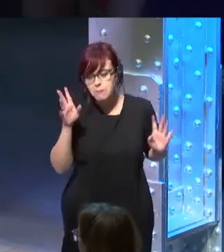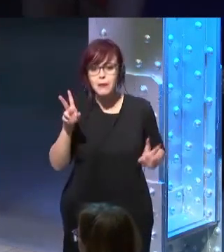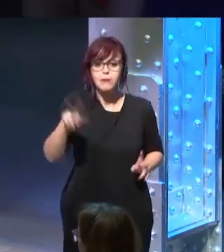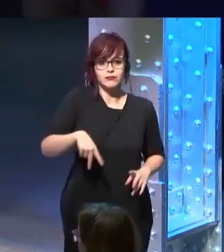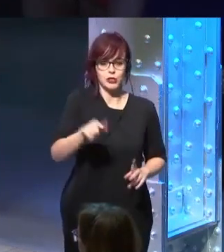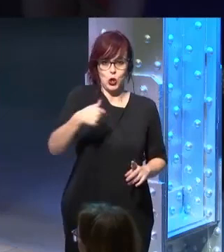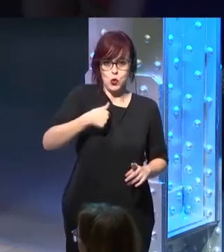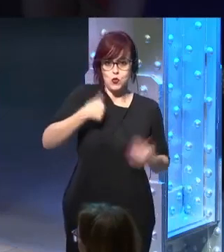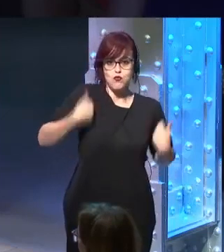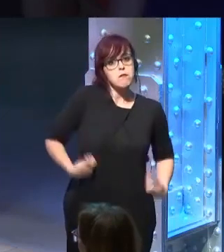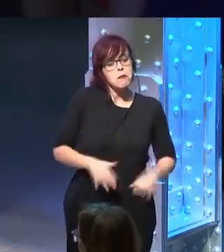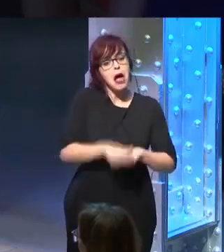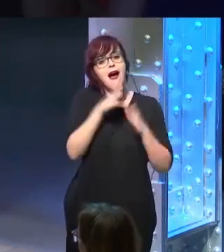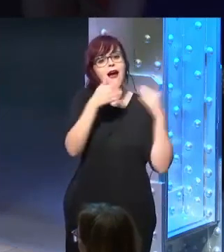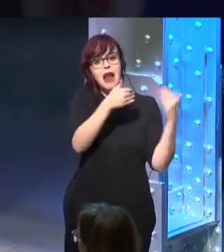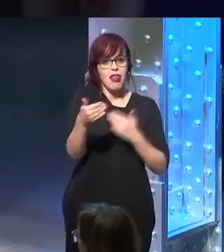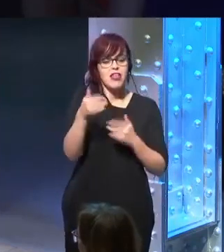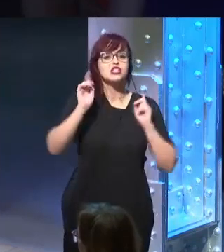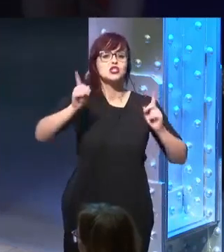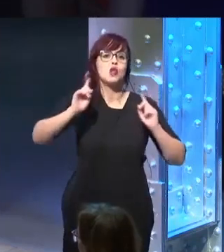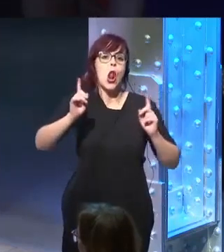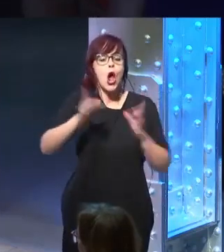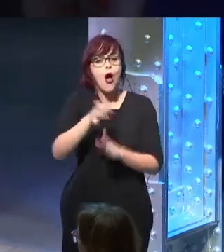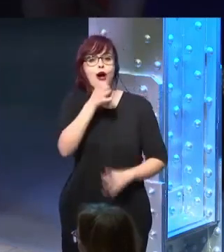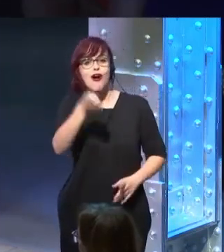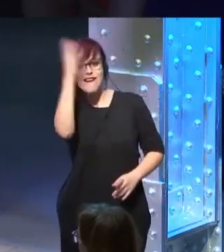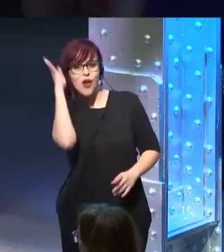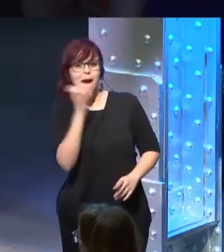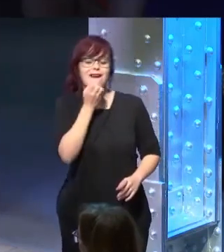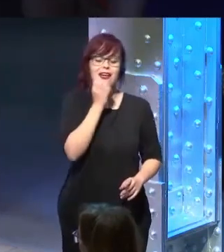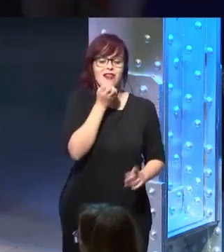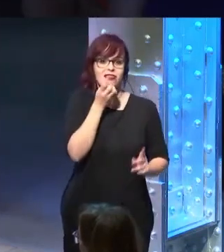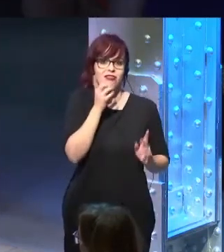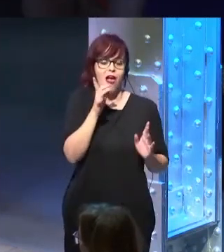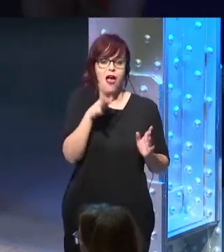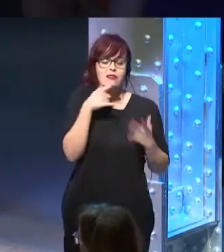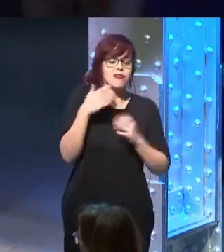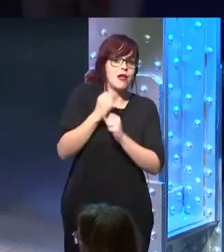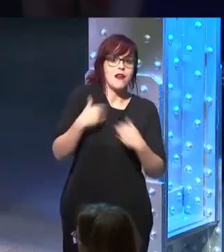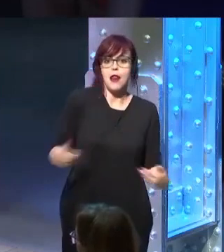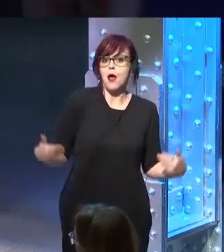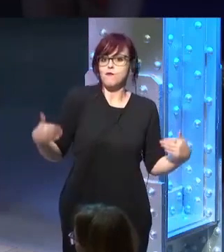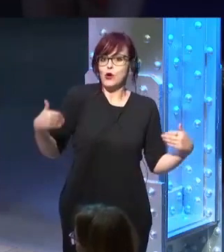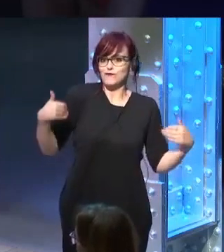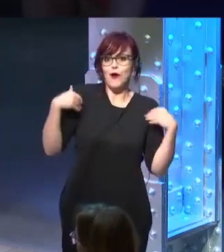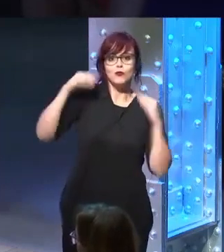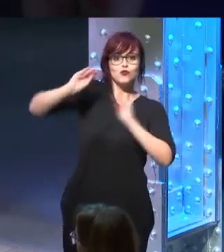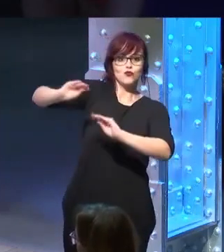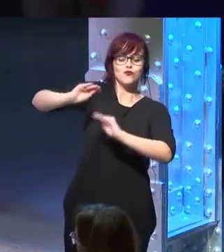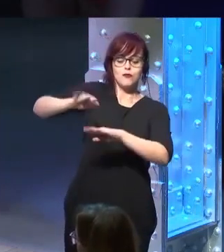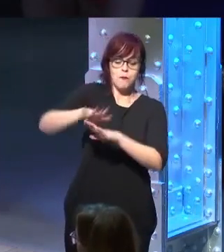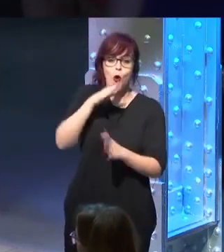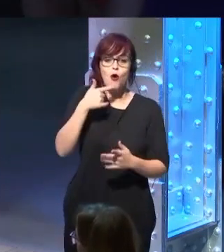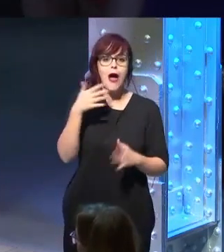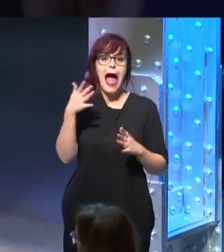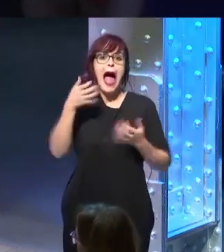yo agradezco que no sea así, que no se lo debamos todo a los griegos y a los romanos. Nadie, ni siquiera un clasicista, querría vivir en